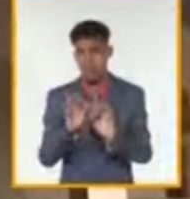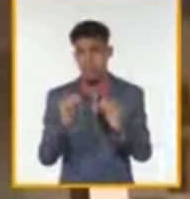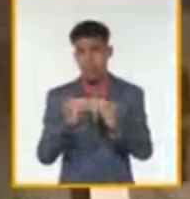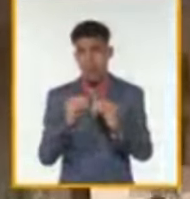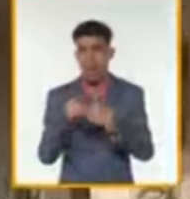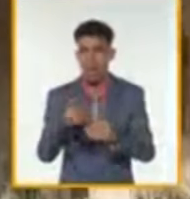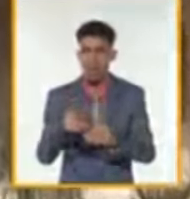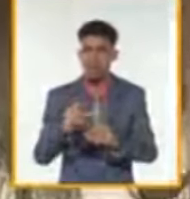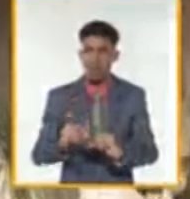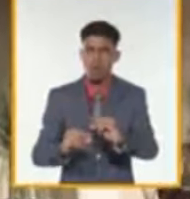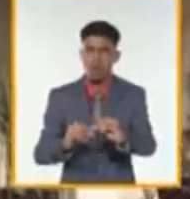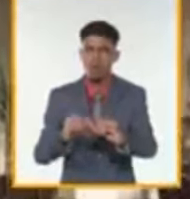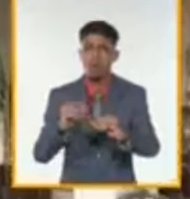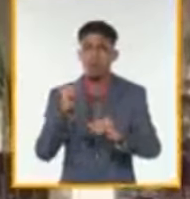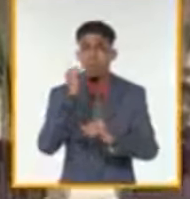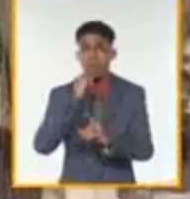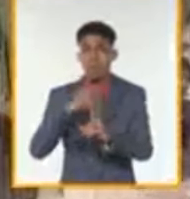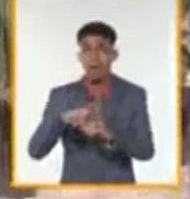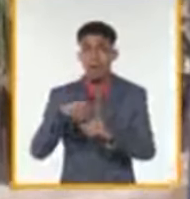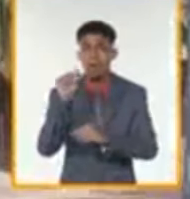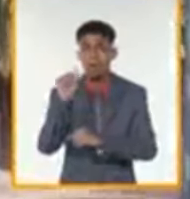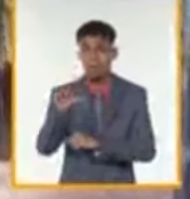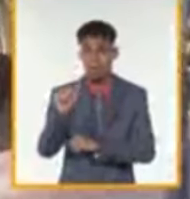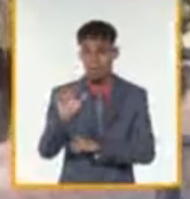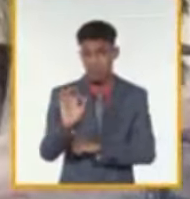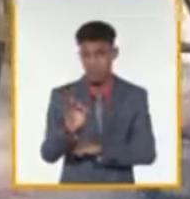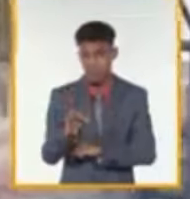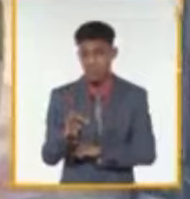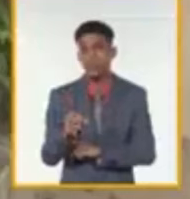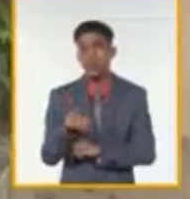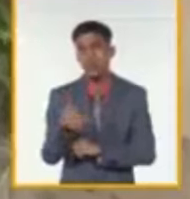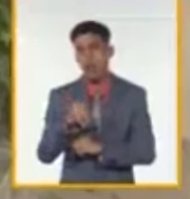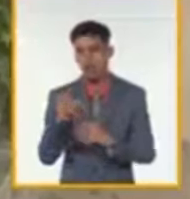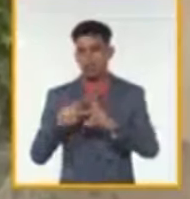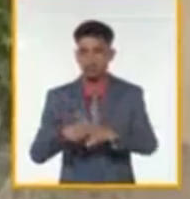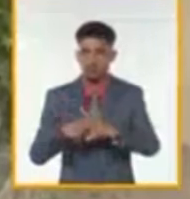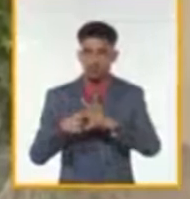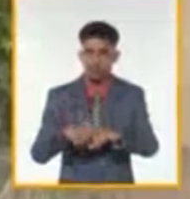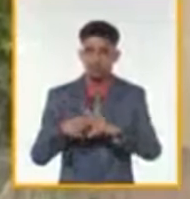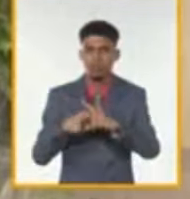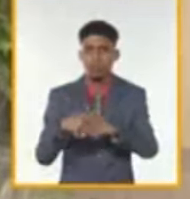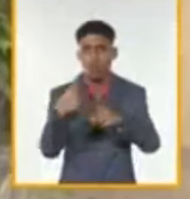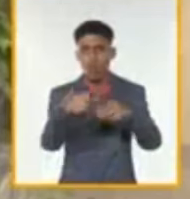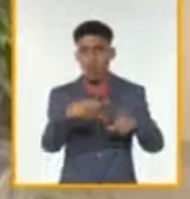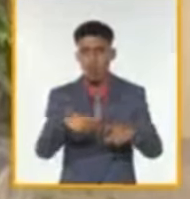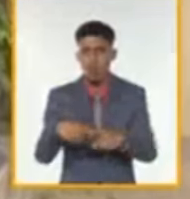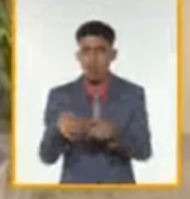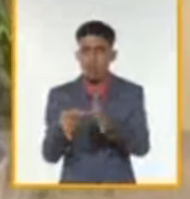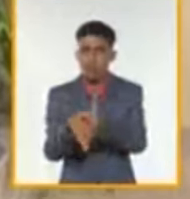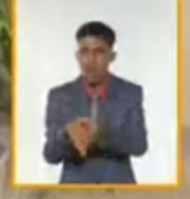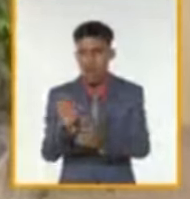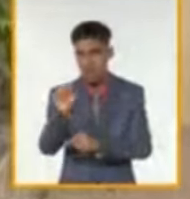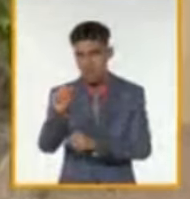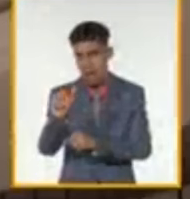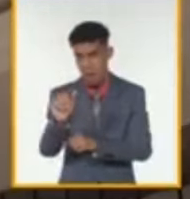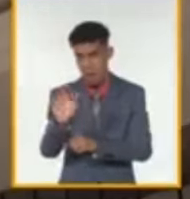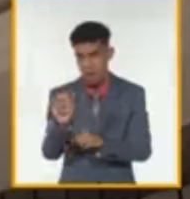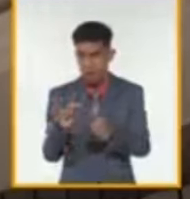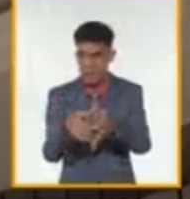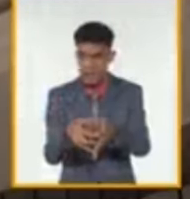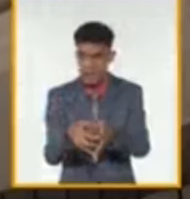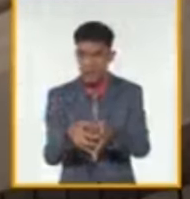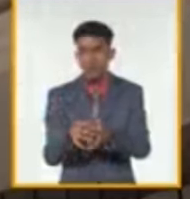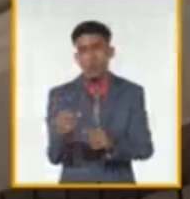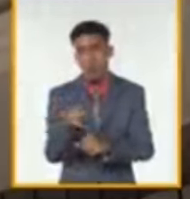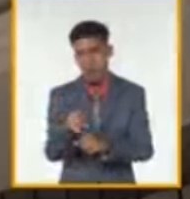grupo de parques y espacios públicos acá en Santa Clara no solo los parques emblemáticos sino también un grupo de microp parques y eh parques infantiles también este